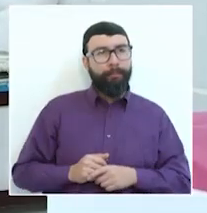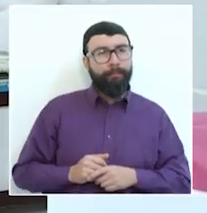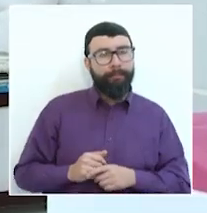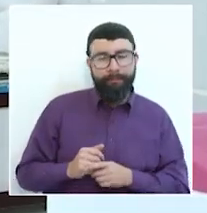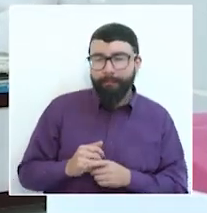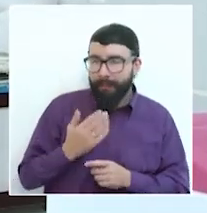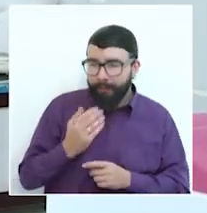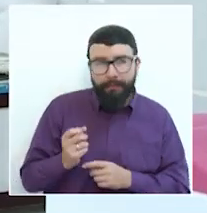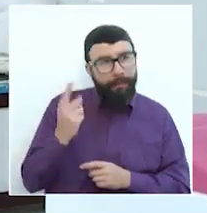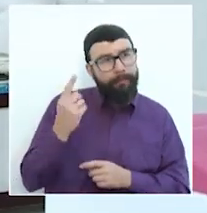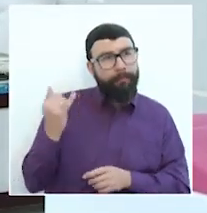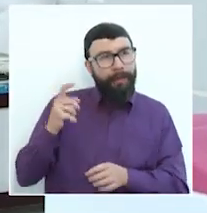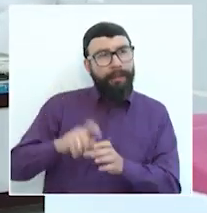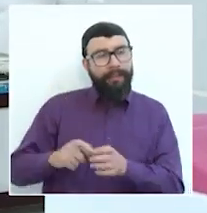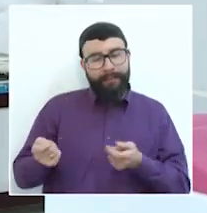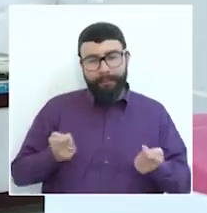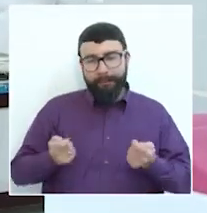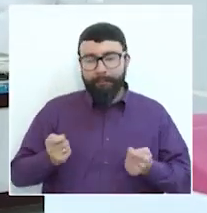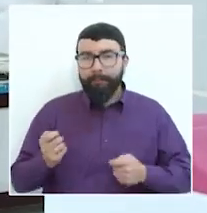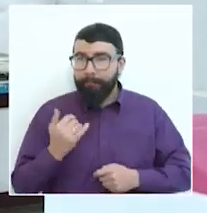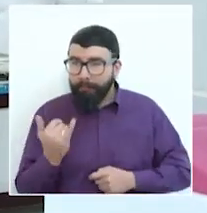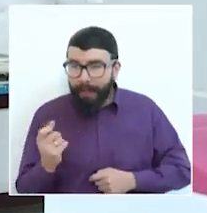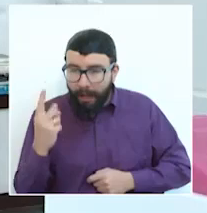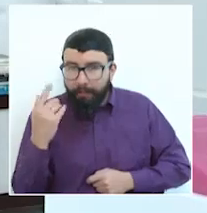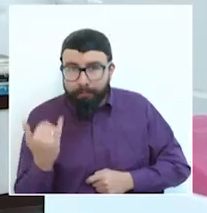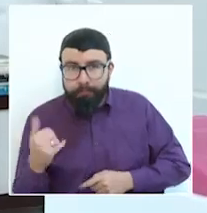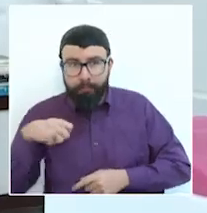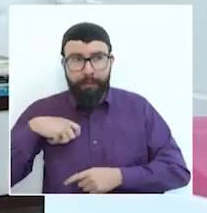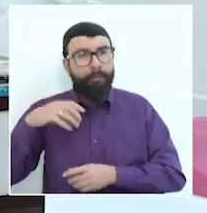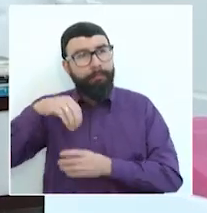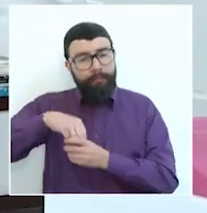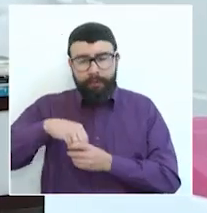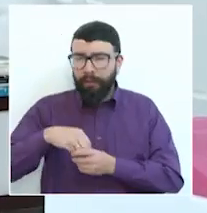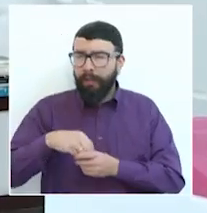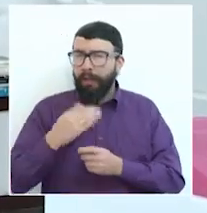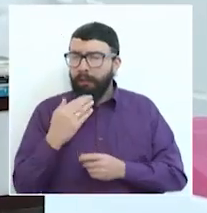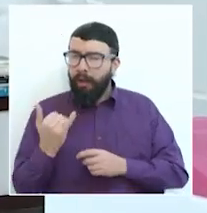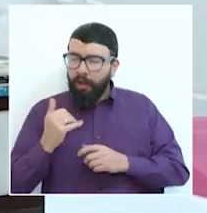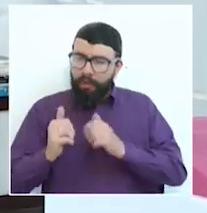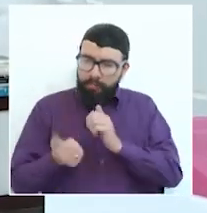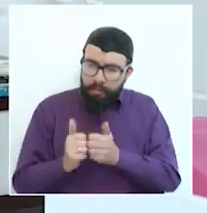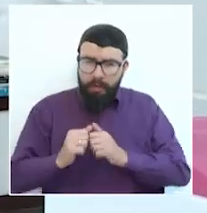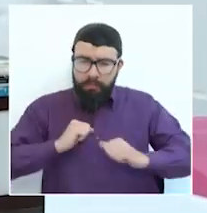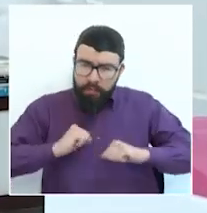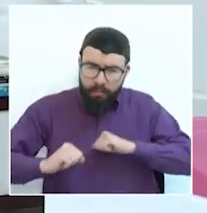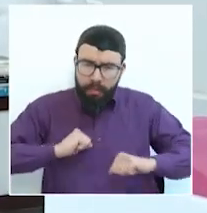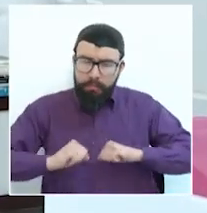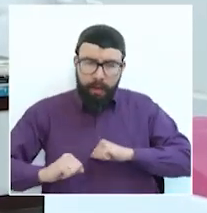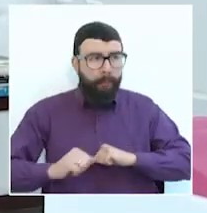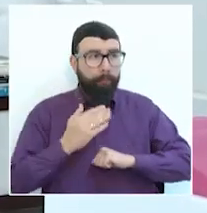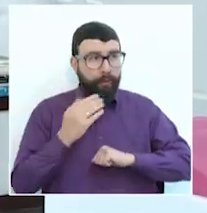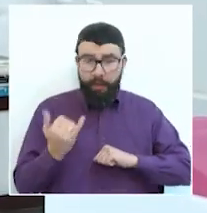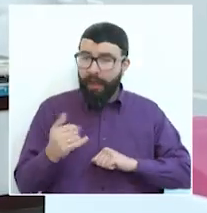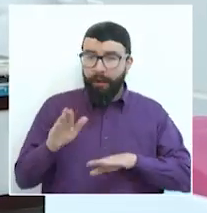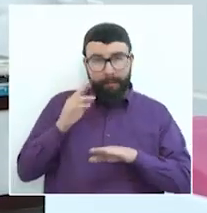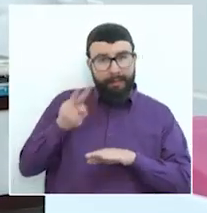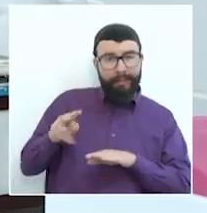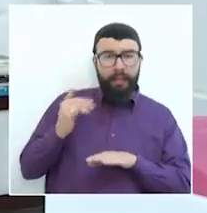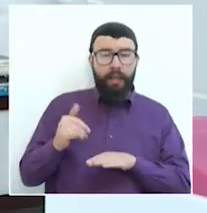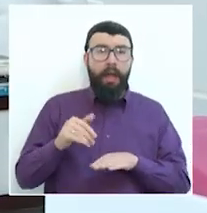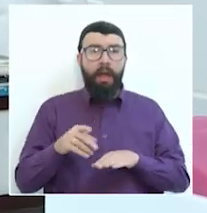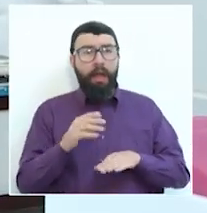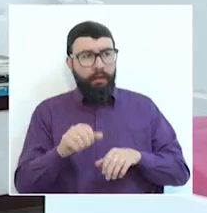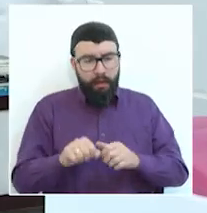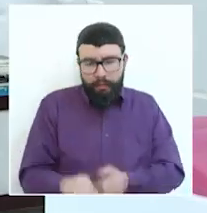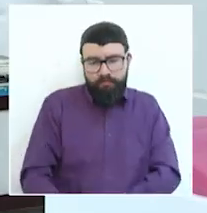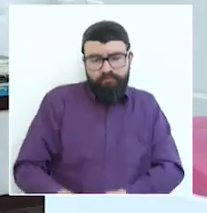alguna estructura, un caucho de estos elásticos que venden en muchos almacenes, y ponemos el pie aquí adentro del caucho para